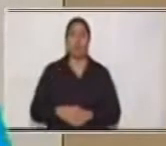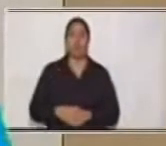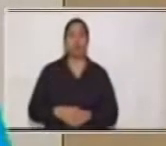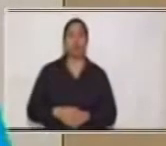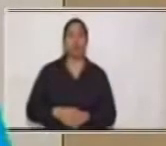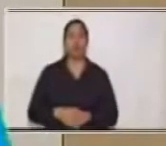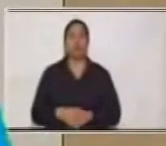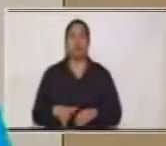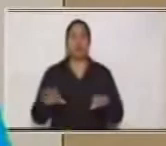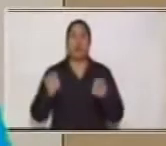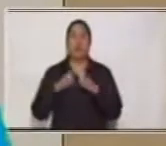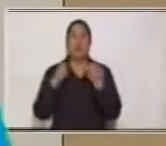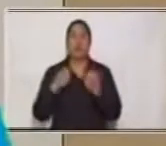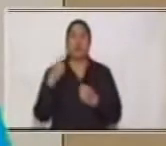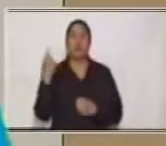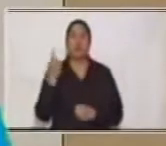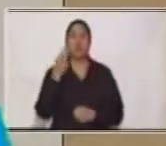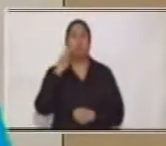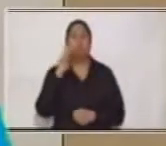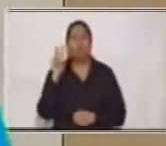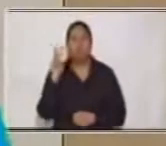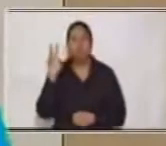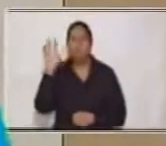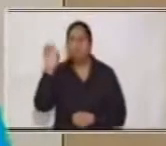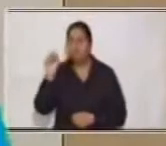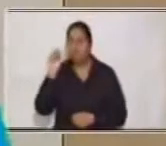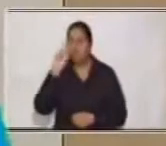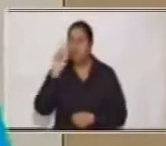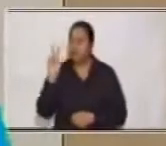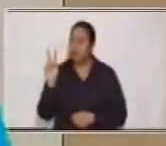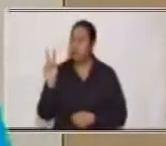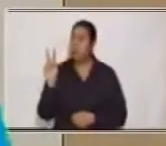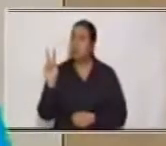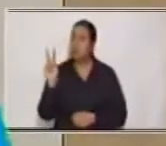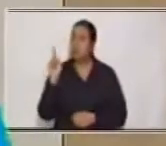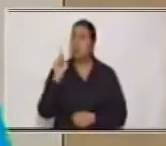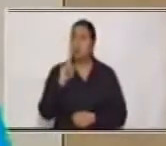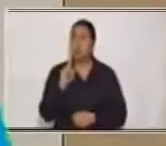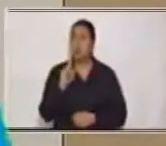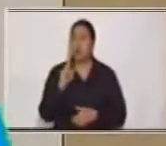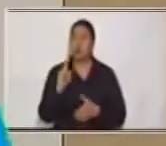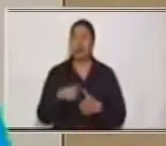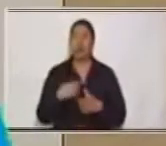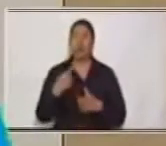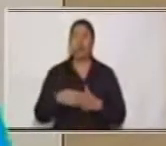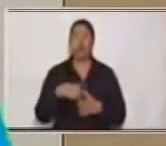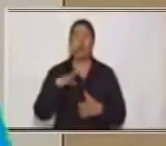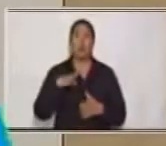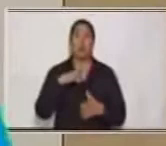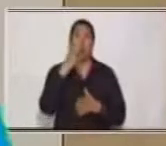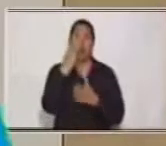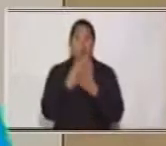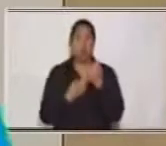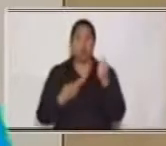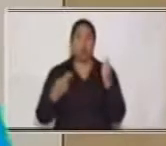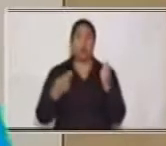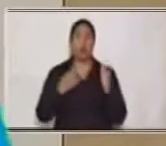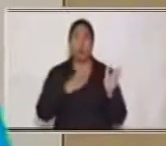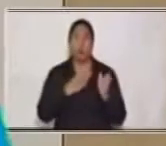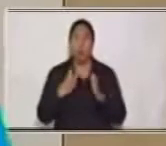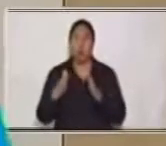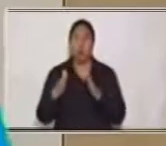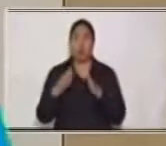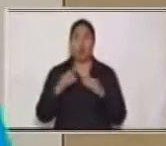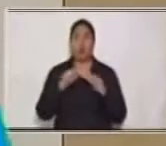primero que debemos de reconocer es que cuando tengamos un par ordenado de coordenadas, primero aparecen